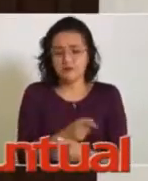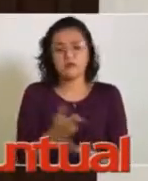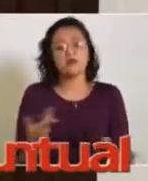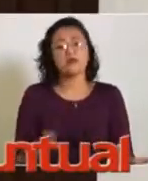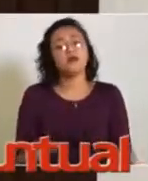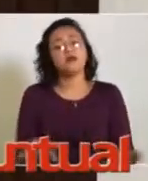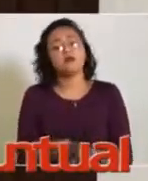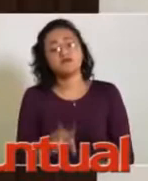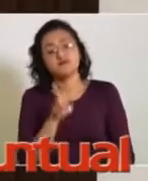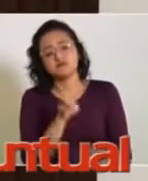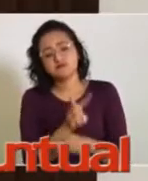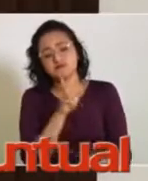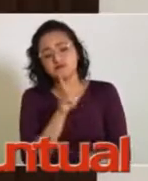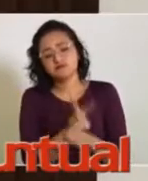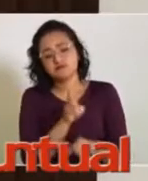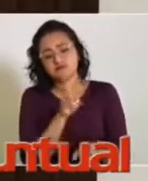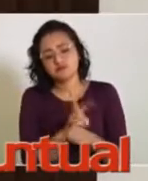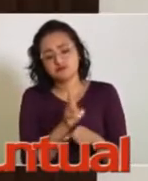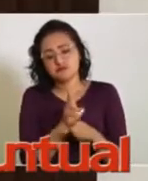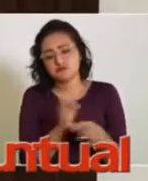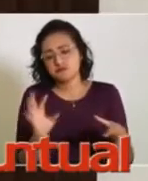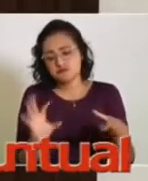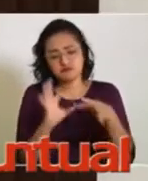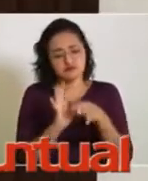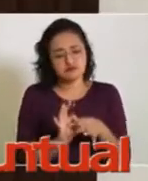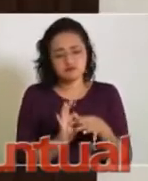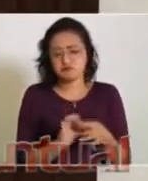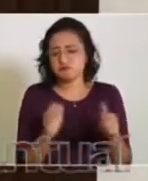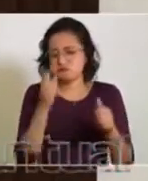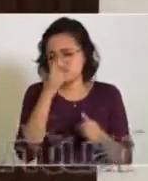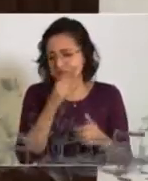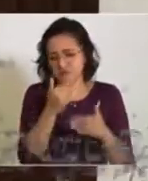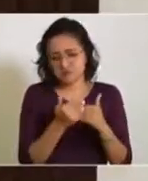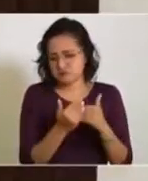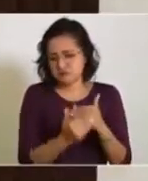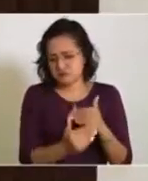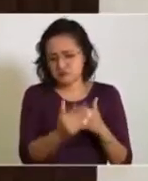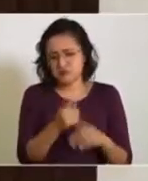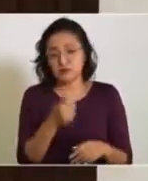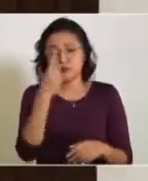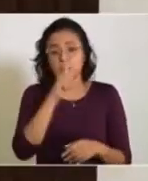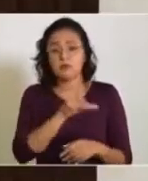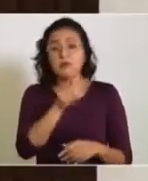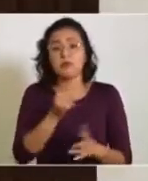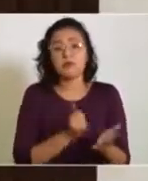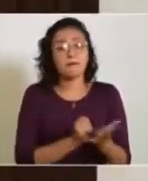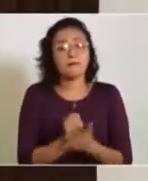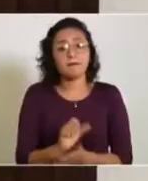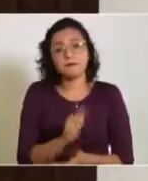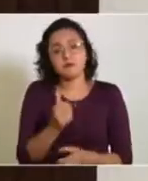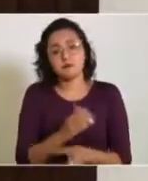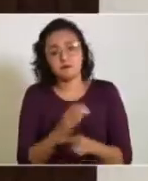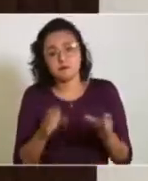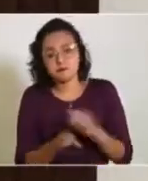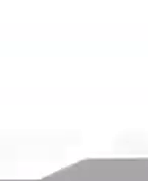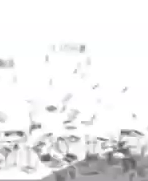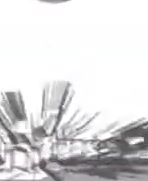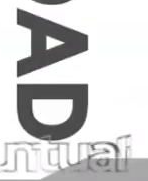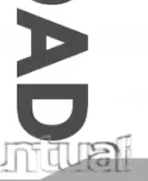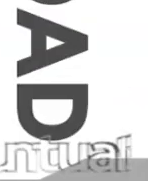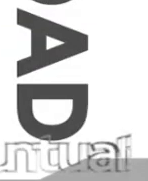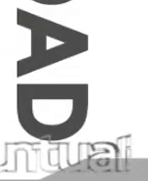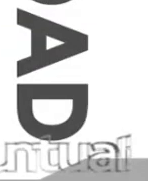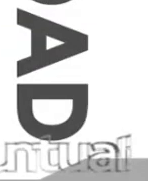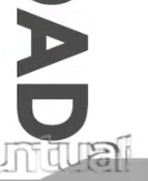cabo monitoreos de manera conjunta y permanente para que, en su caso, poder tomar decisiones oportunas.